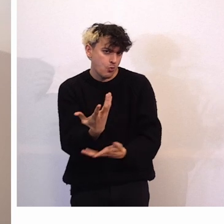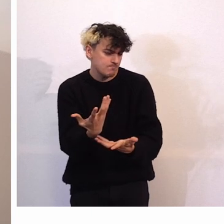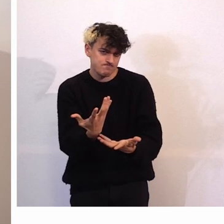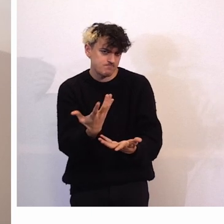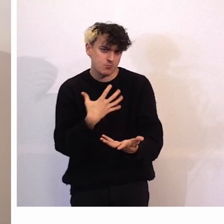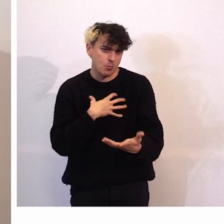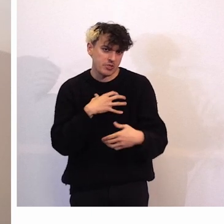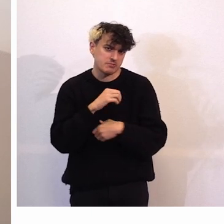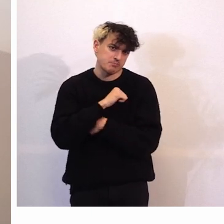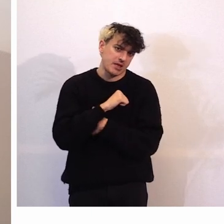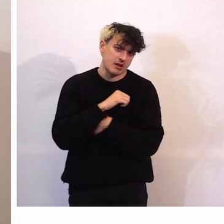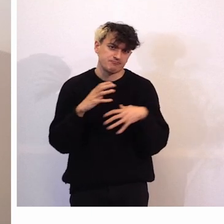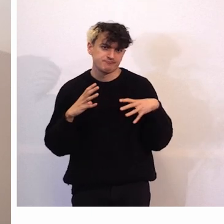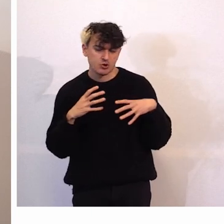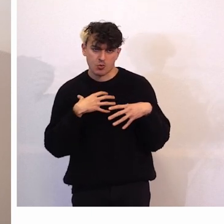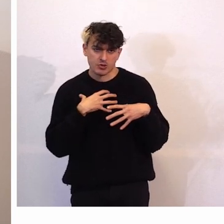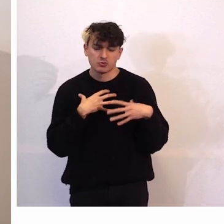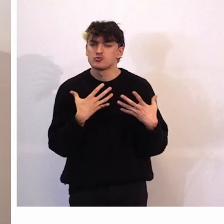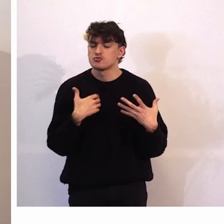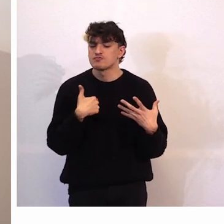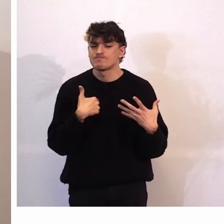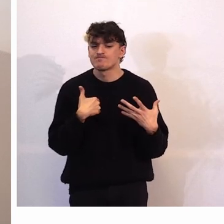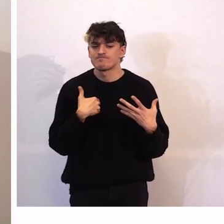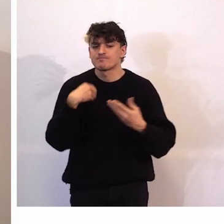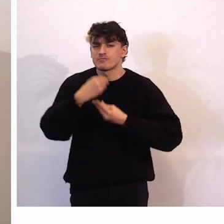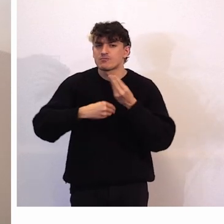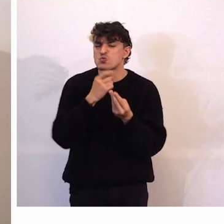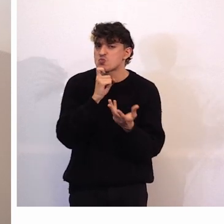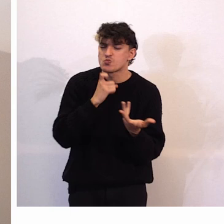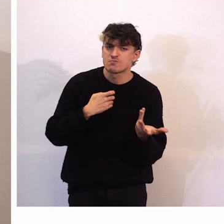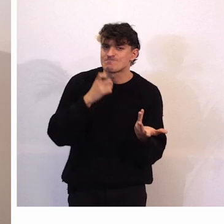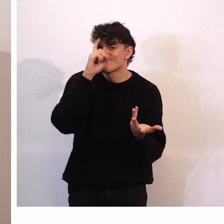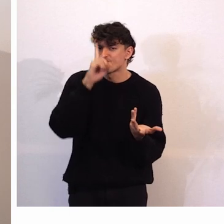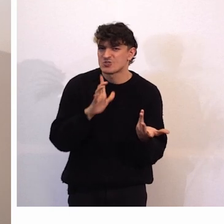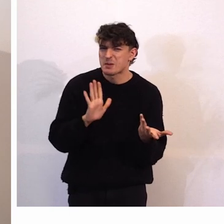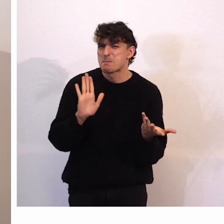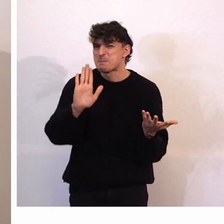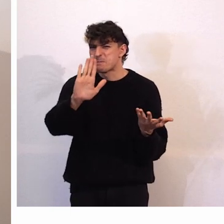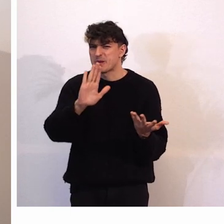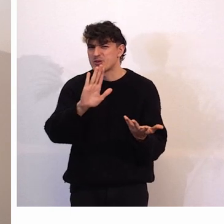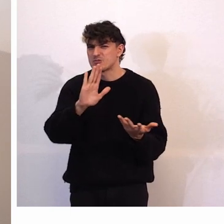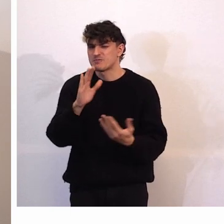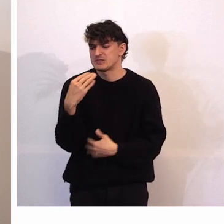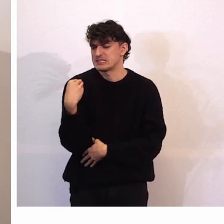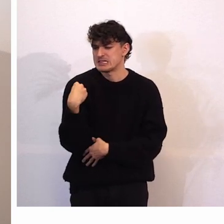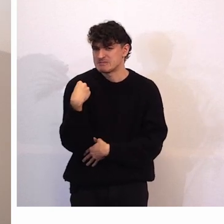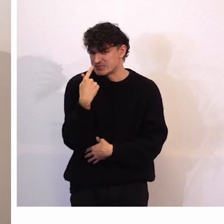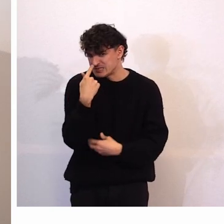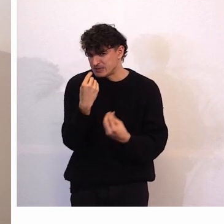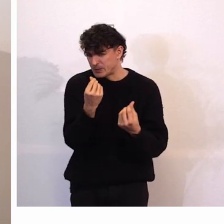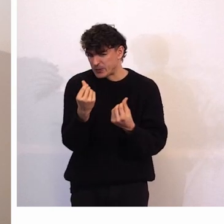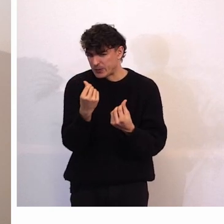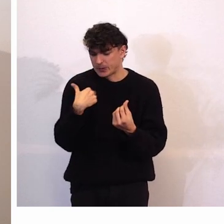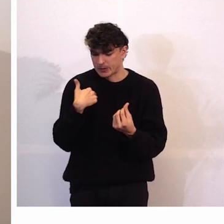Tal vez no sabía muy bien cómo hacerlo, pero la intuición me decía desde